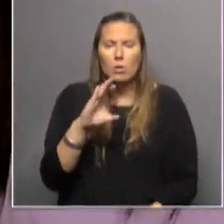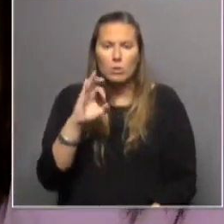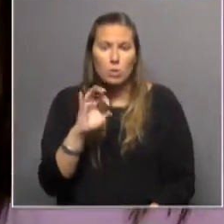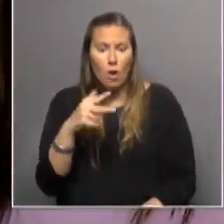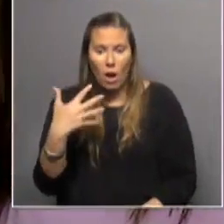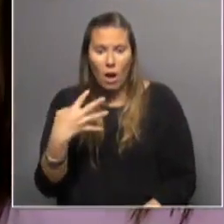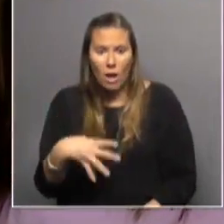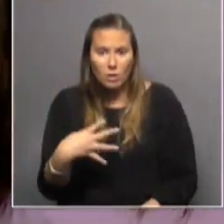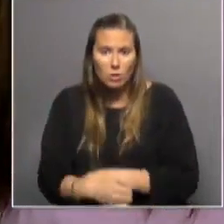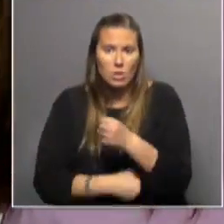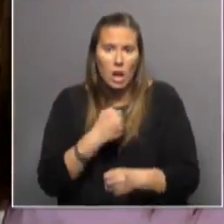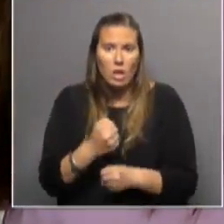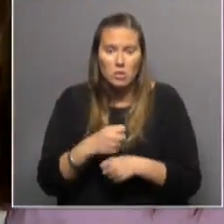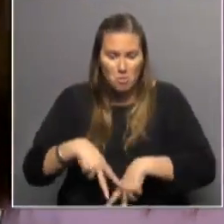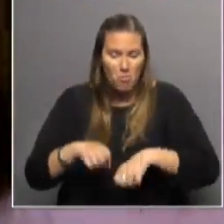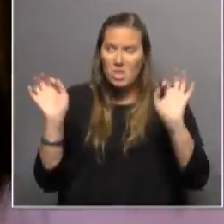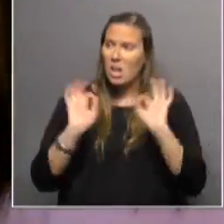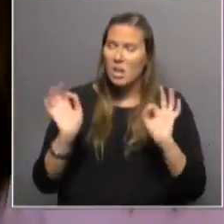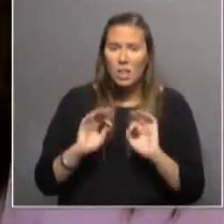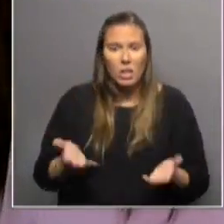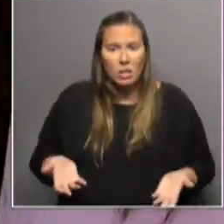de 14 años, y nadie investiga.